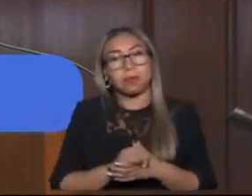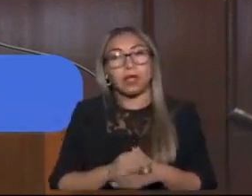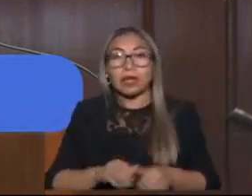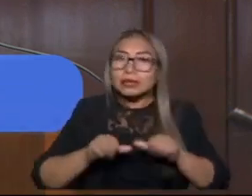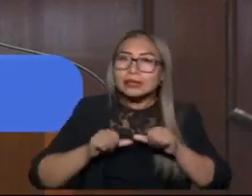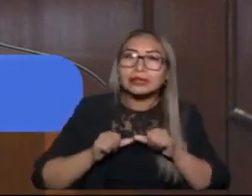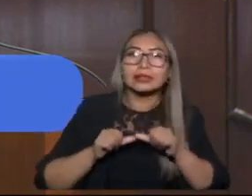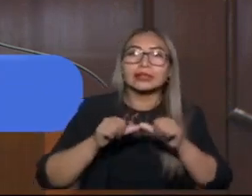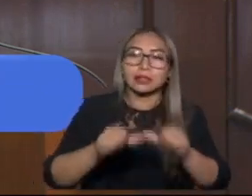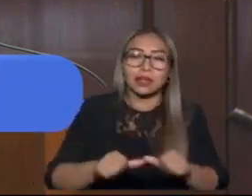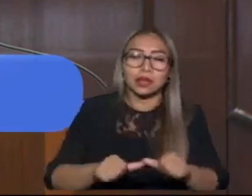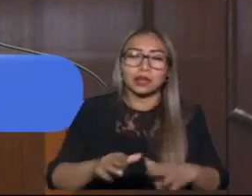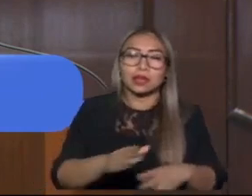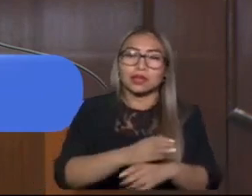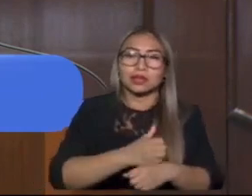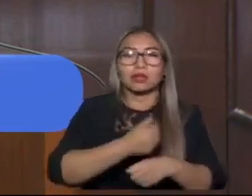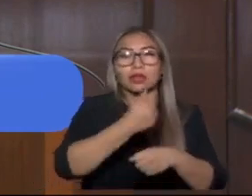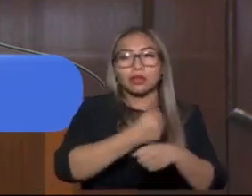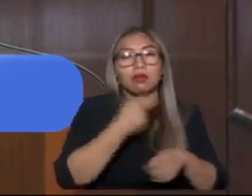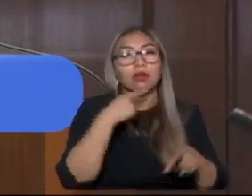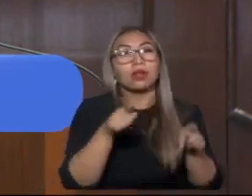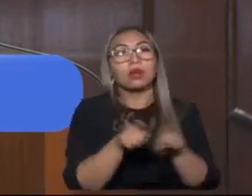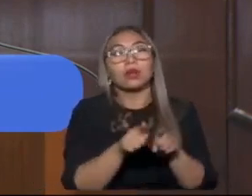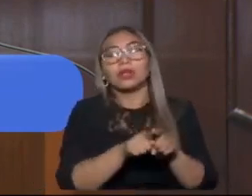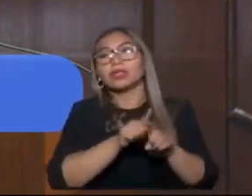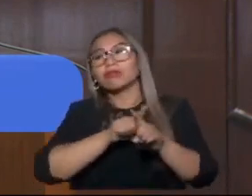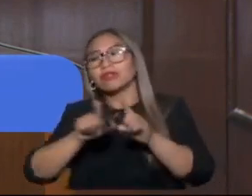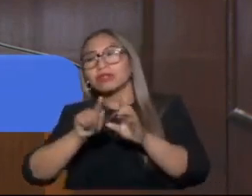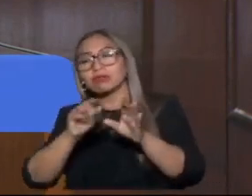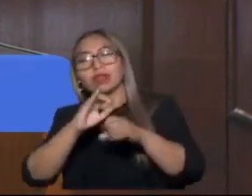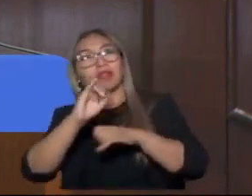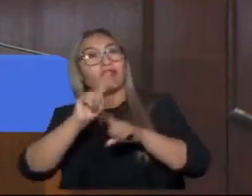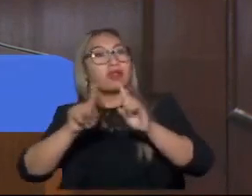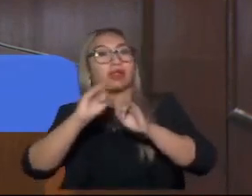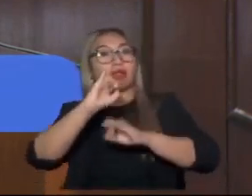siguen reconociendo organismos internacionales.